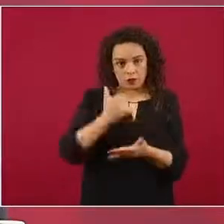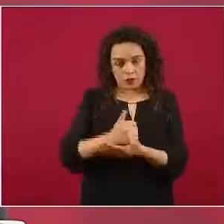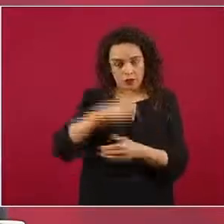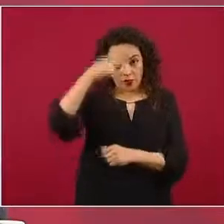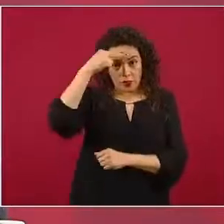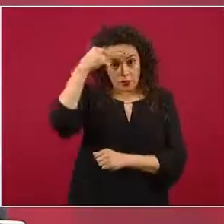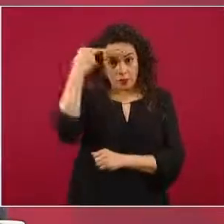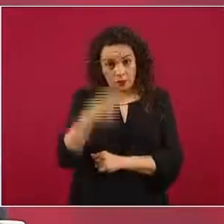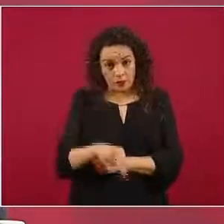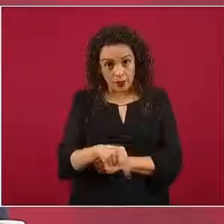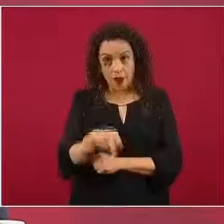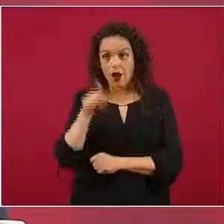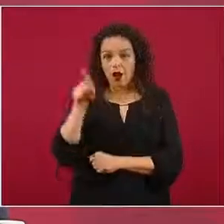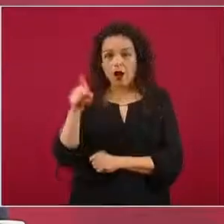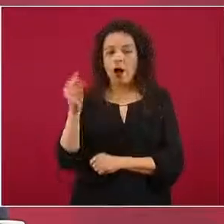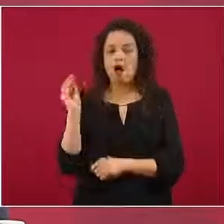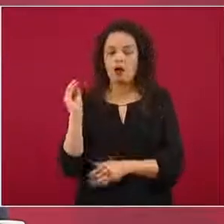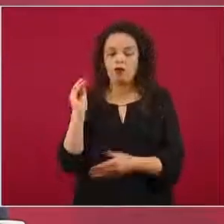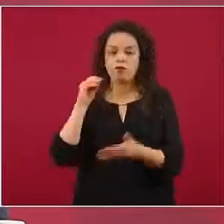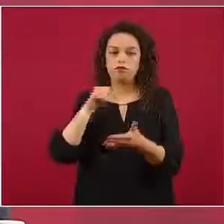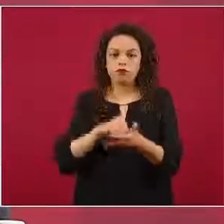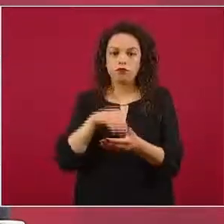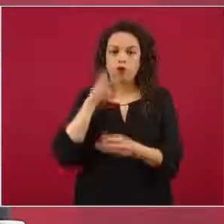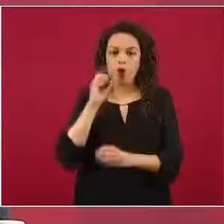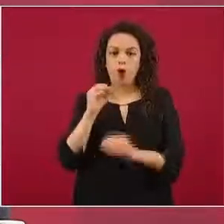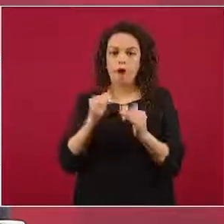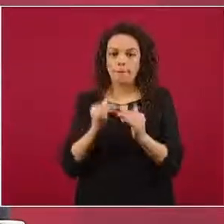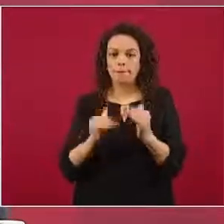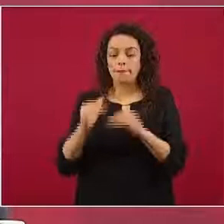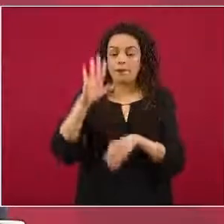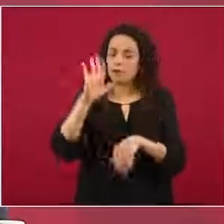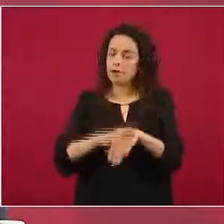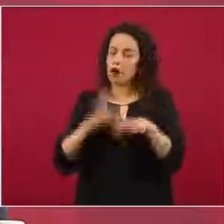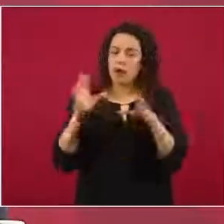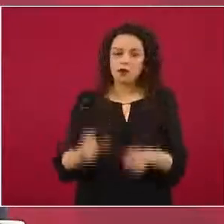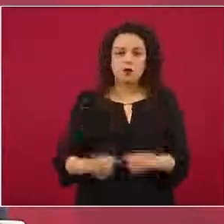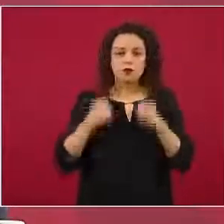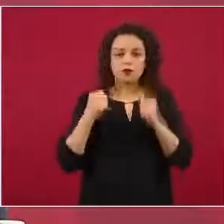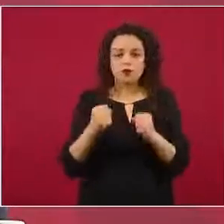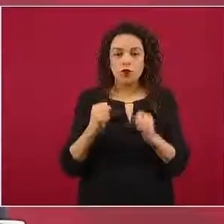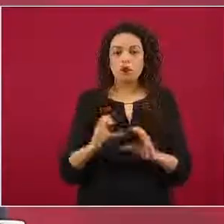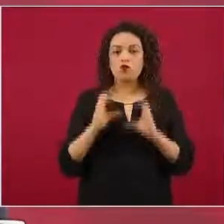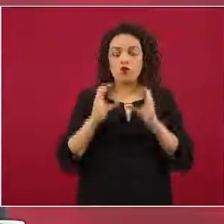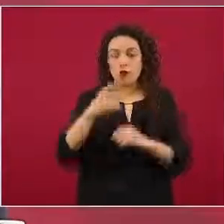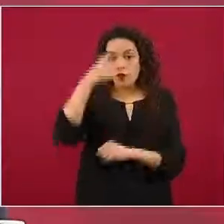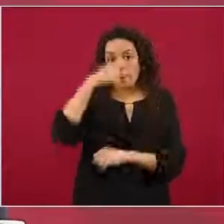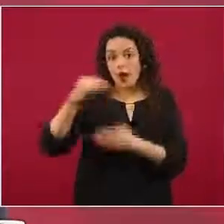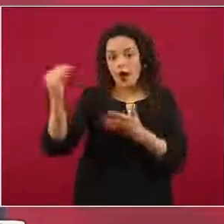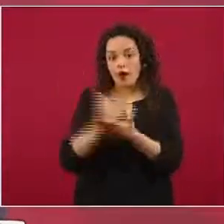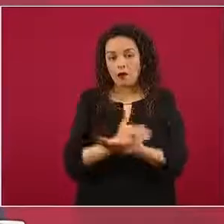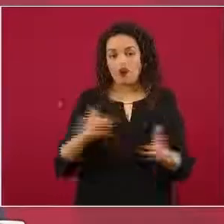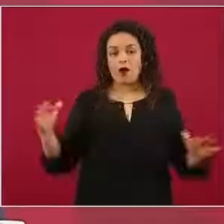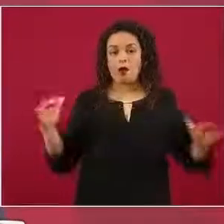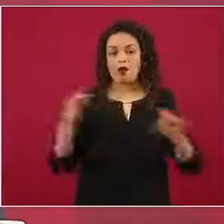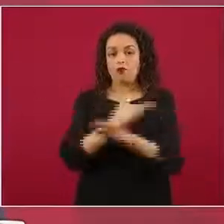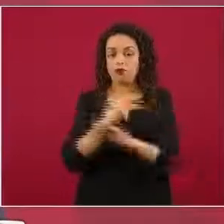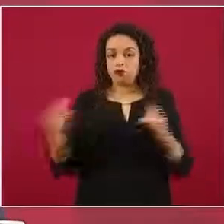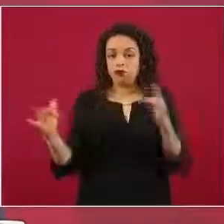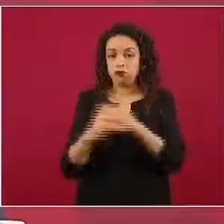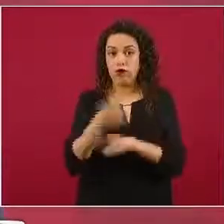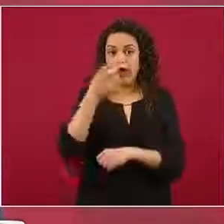México implementó o incrementó las medidas para disminuir la movilidad y empezó a hacer los